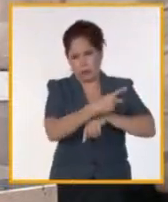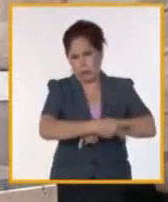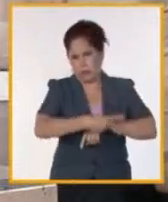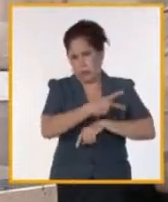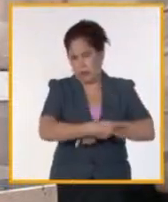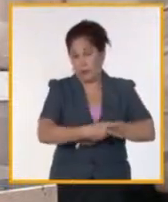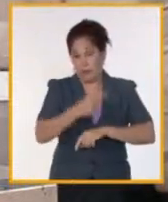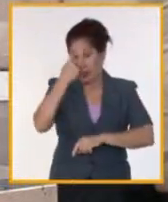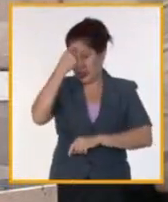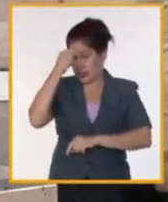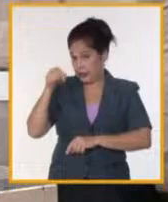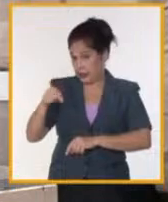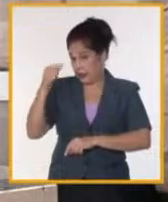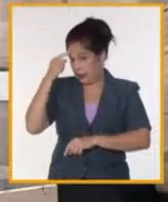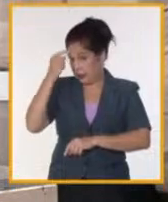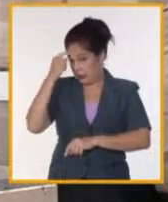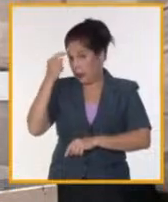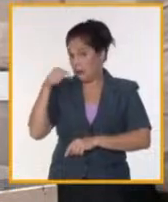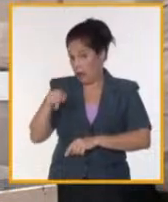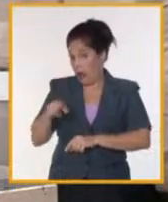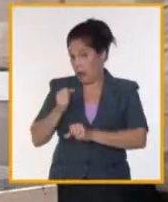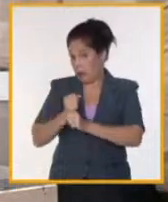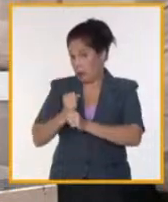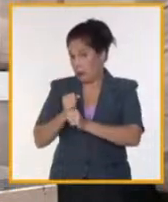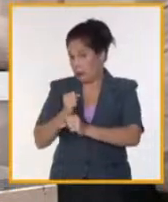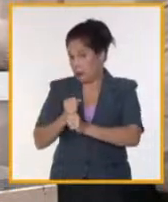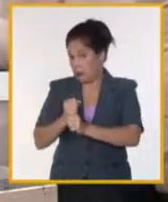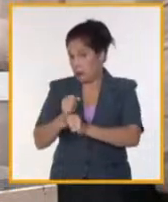incluso en estas condiciones, sigue trabajando y brindando